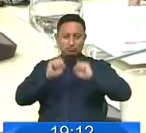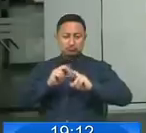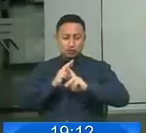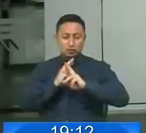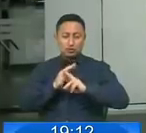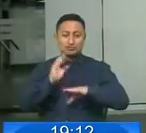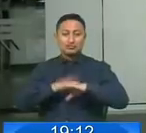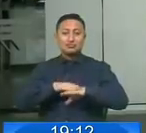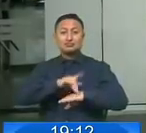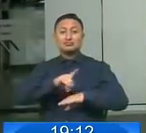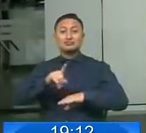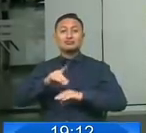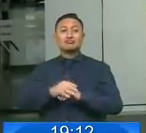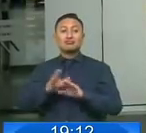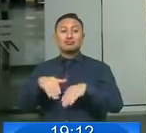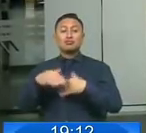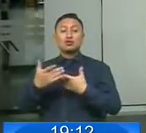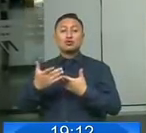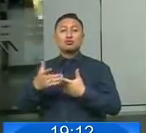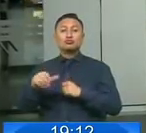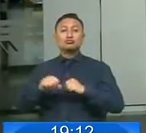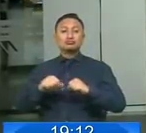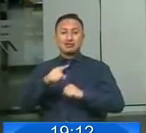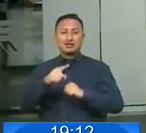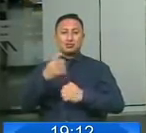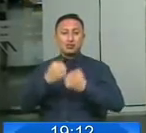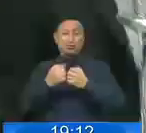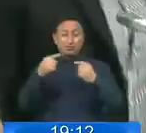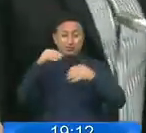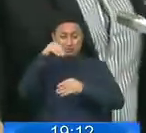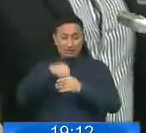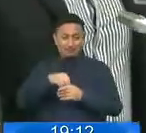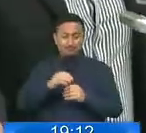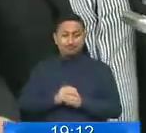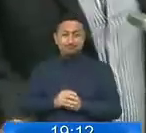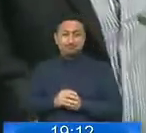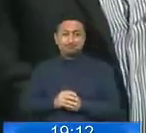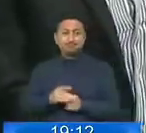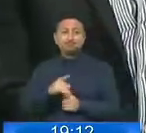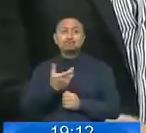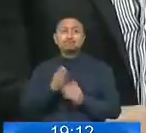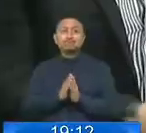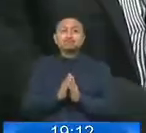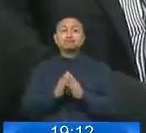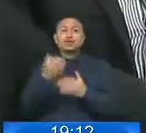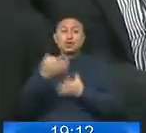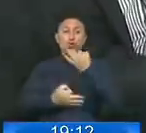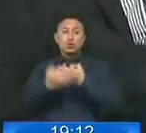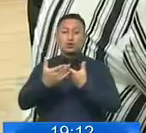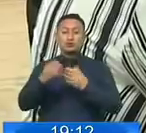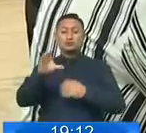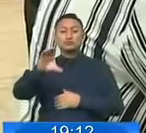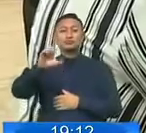por el manejo de la institución y las múltiples divergencias internas. Se espera que este pedido de juicio sea analizado por el